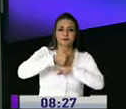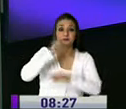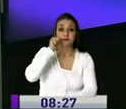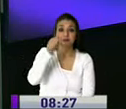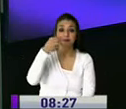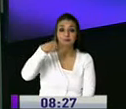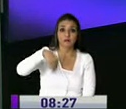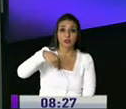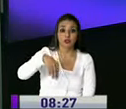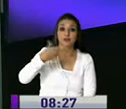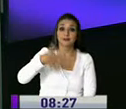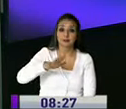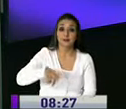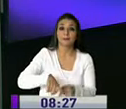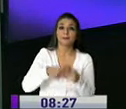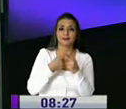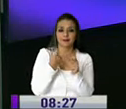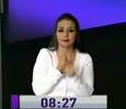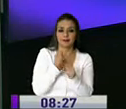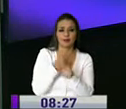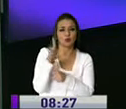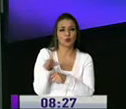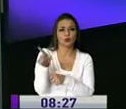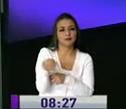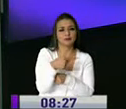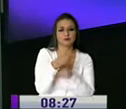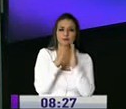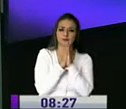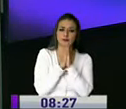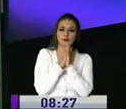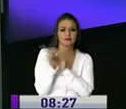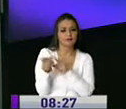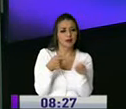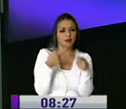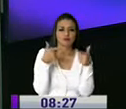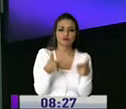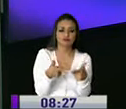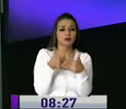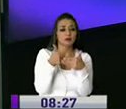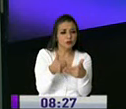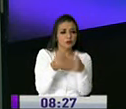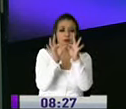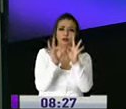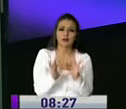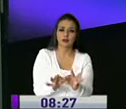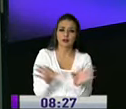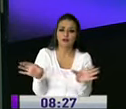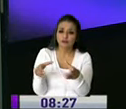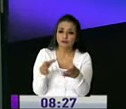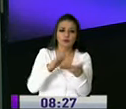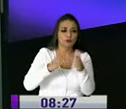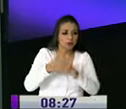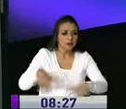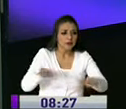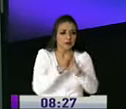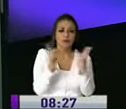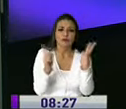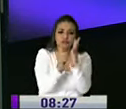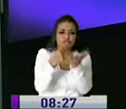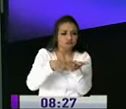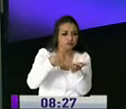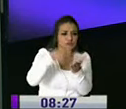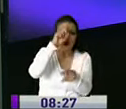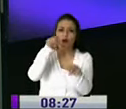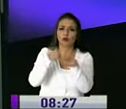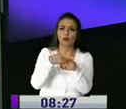miércoles, que podría ser día lunes, tengan la bondad. Vayan, vean, ayuden, reúnanse con la población, lleguen a acuerdos